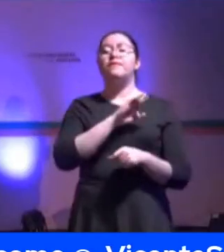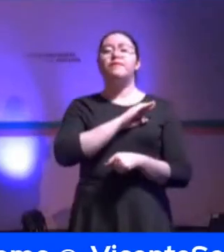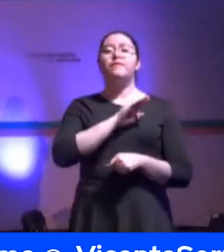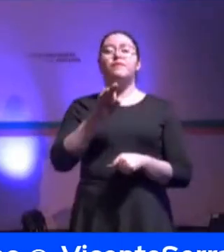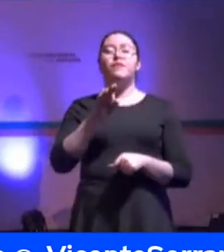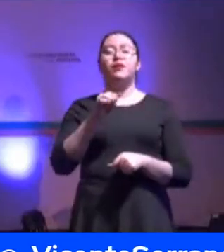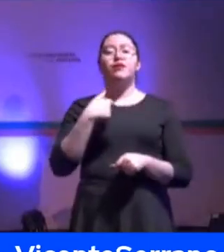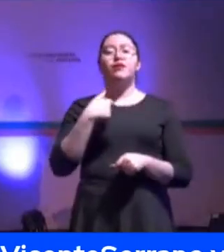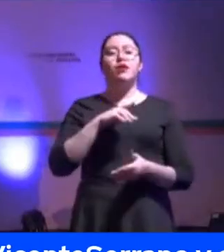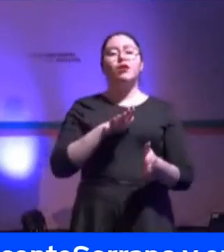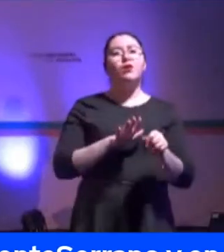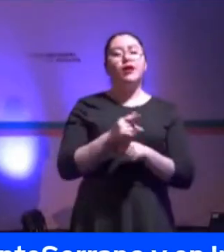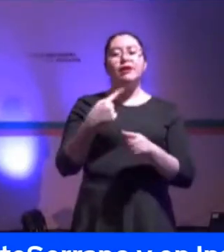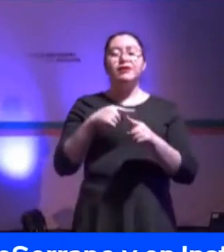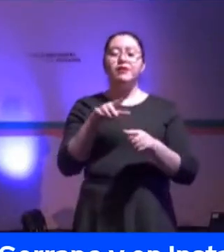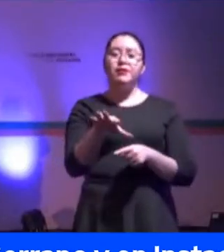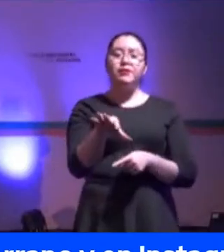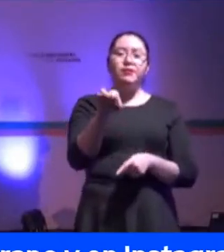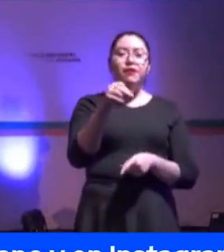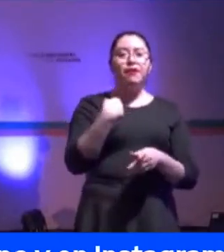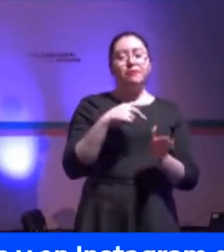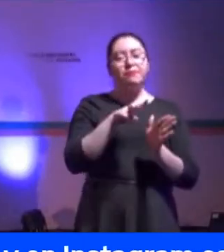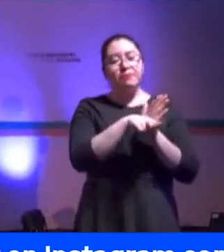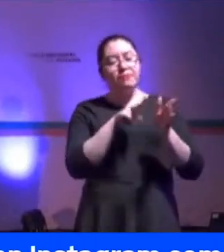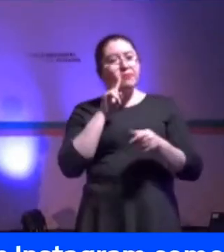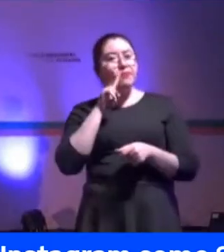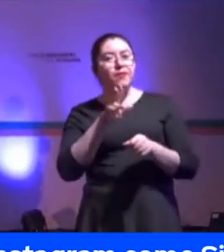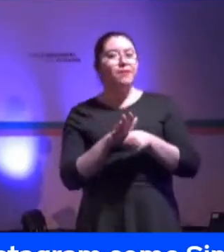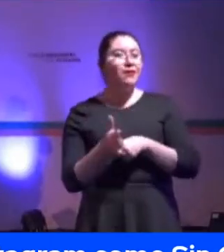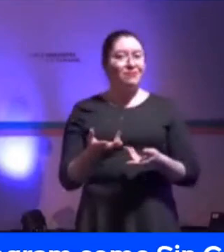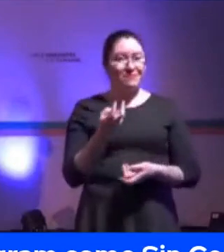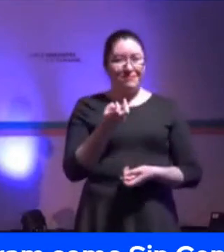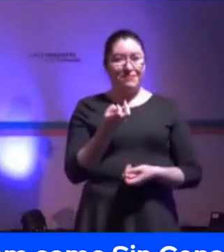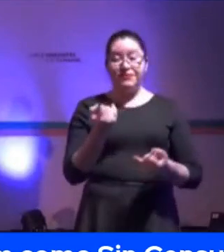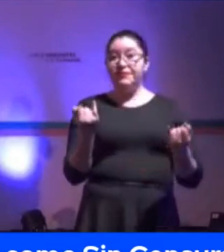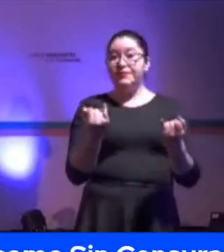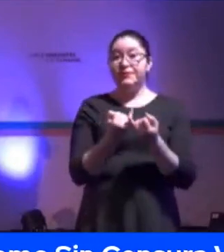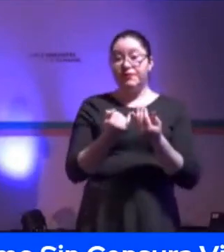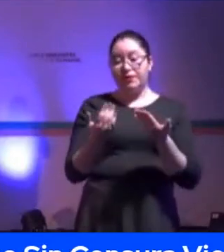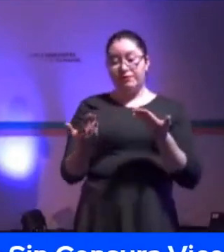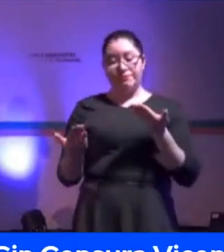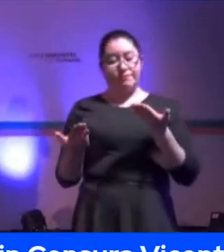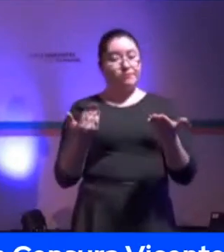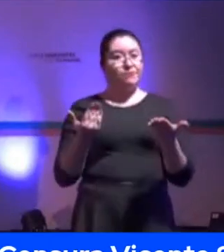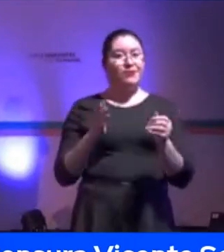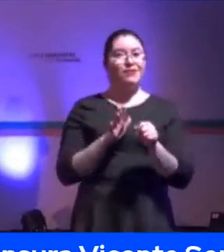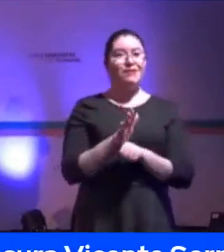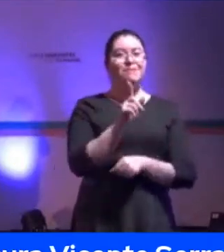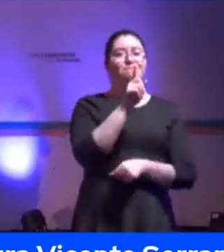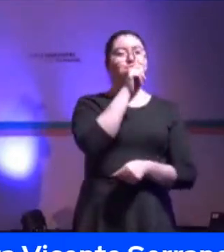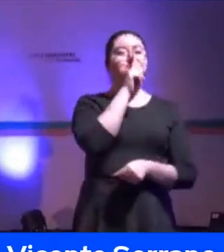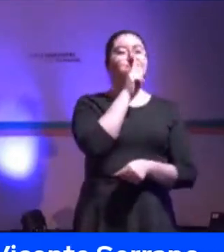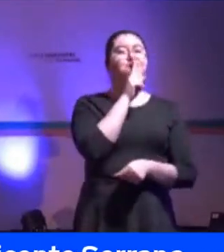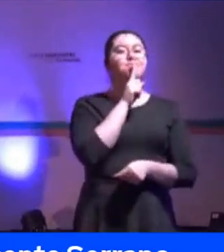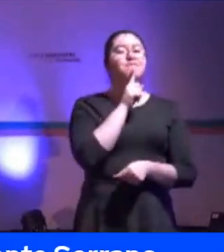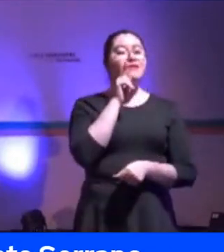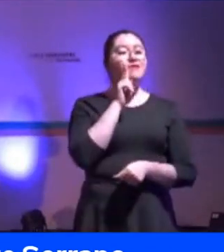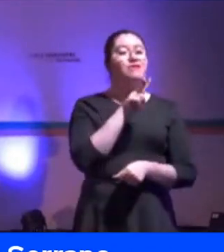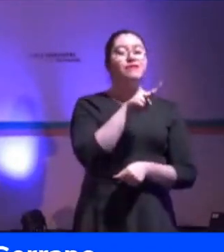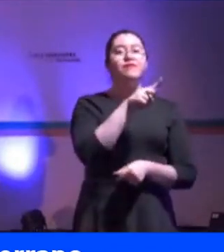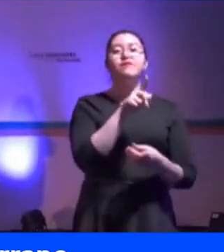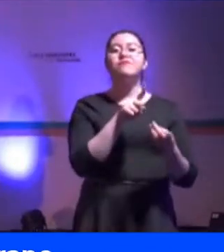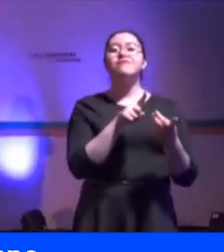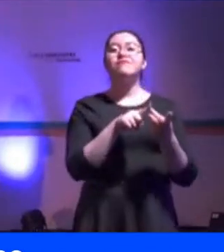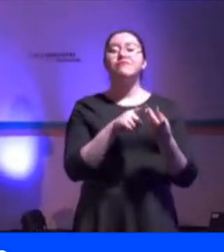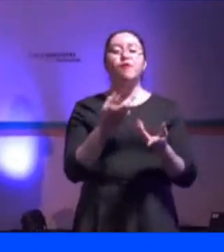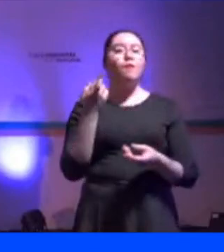dónde informarse, con quién informarse, y además también puede contrastar con las mentiras que se escuchan y